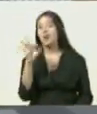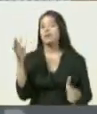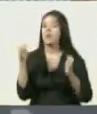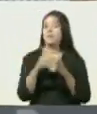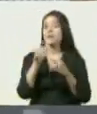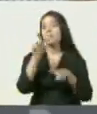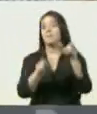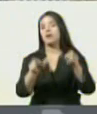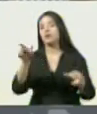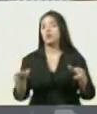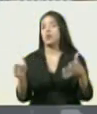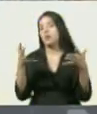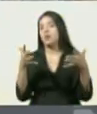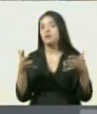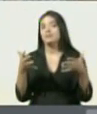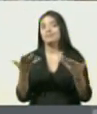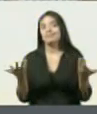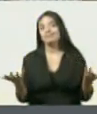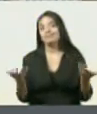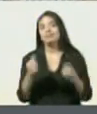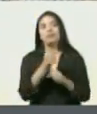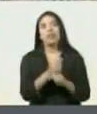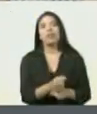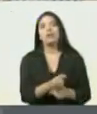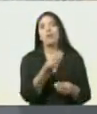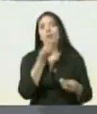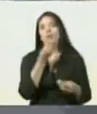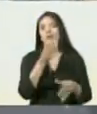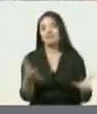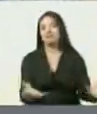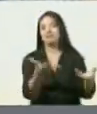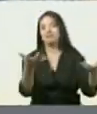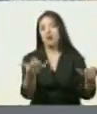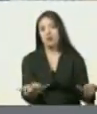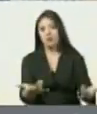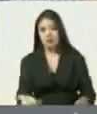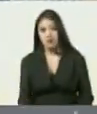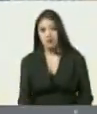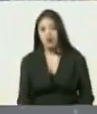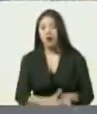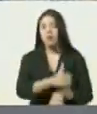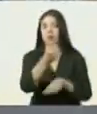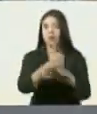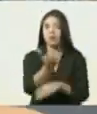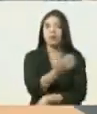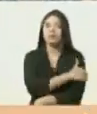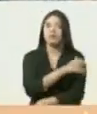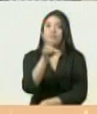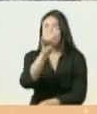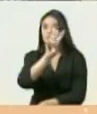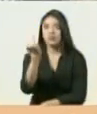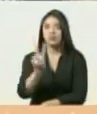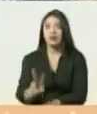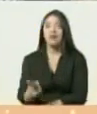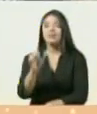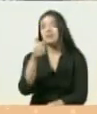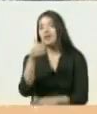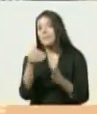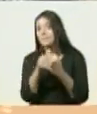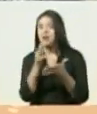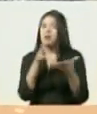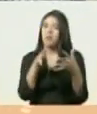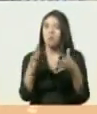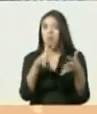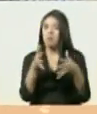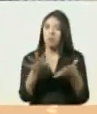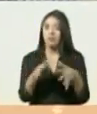50 mil personas aproximadamente son afectadas con esta acción terrorista de la derecha venezolana. 10 mil familias aproximadamente